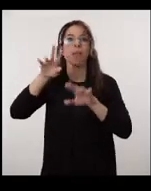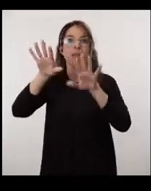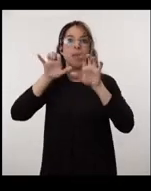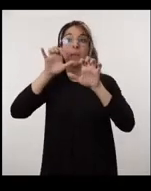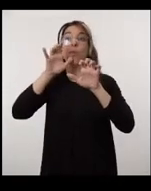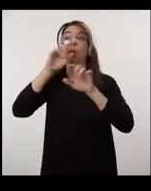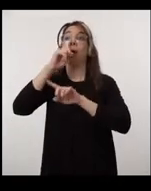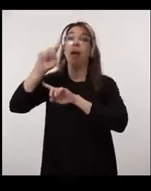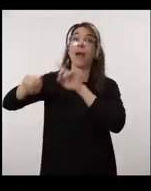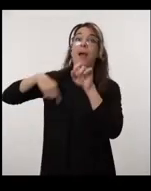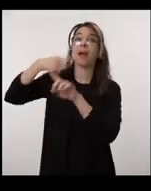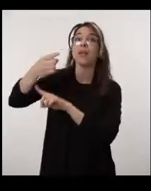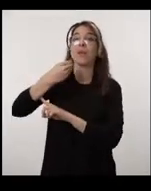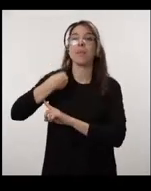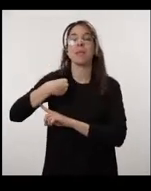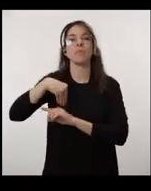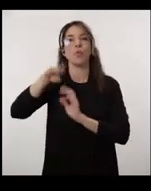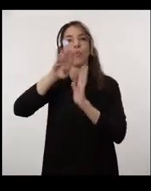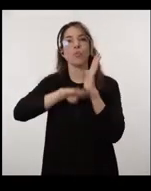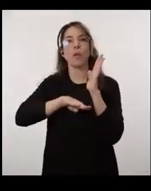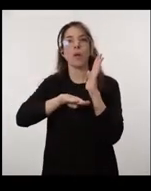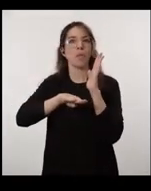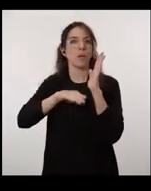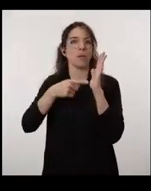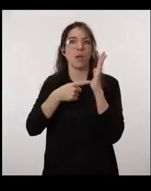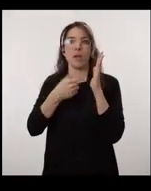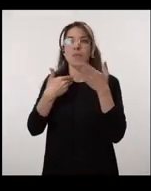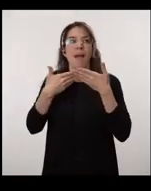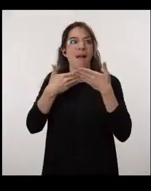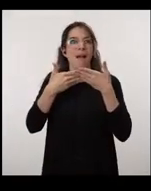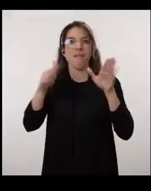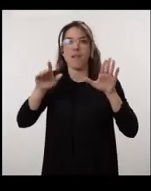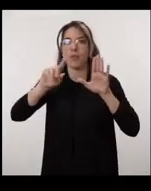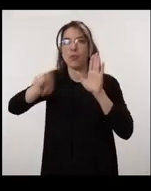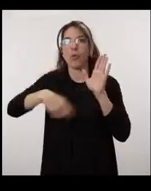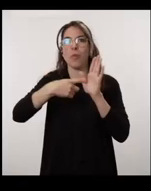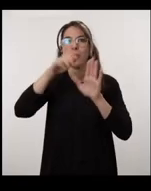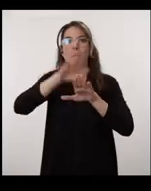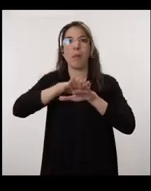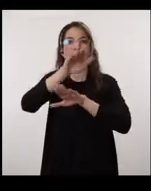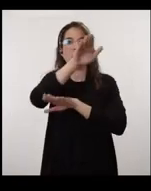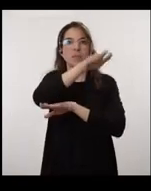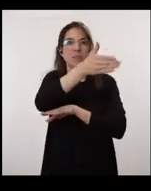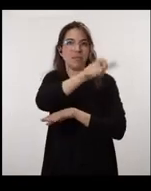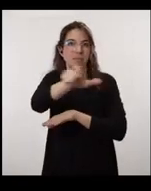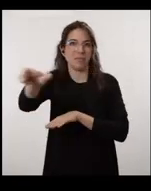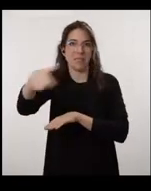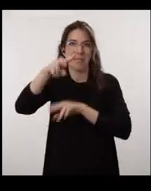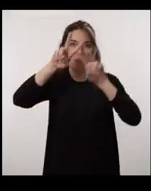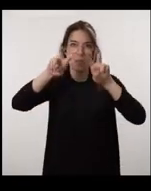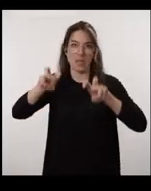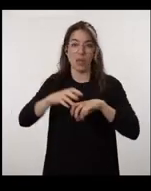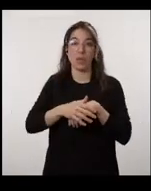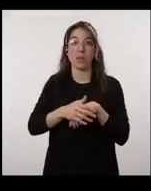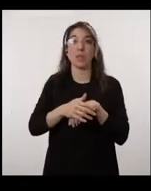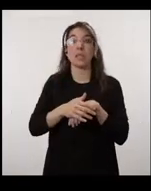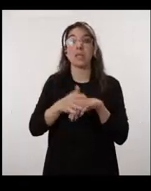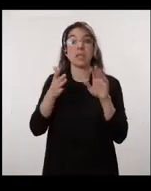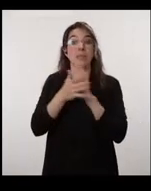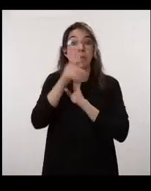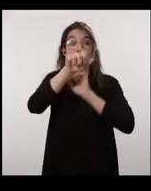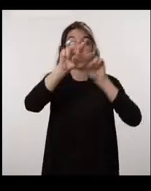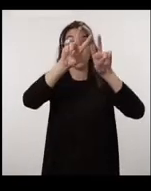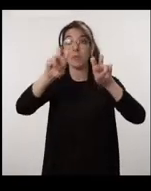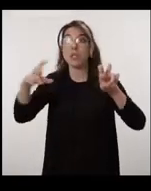el próximo año conseguir que este programa sea totalmente abierto a la comunidad investigadora y puedan participar